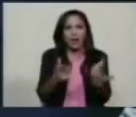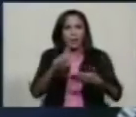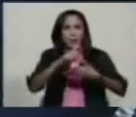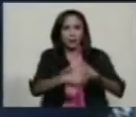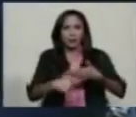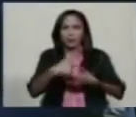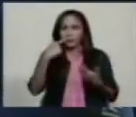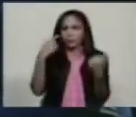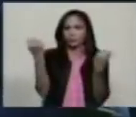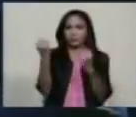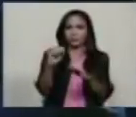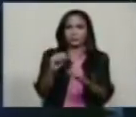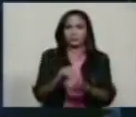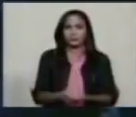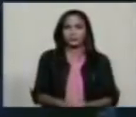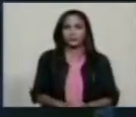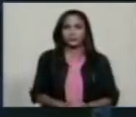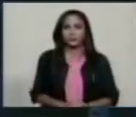repudiamos.